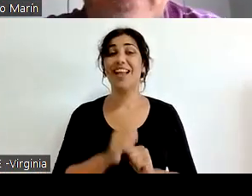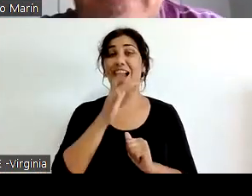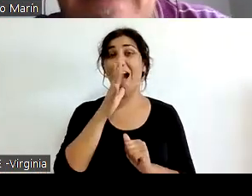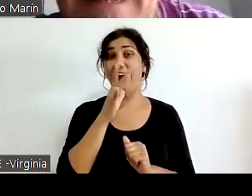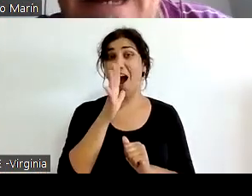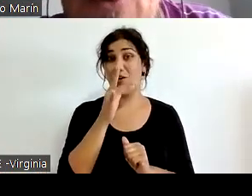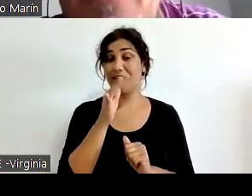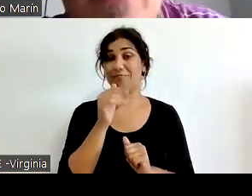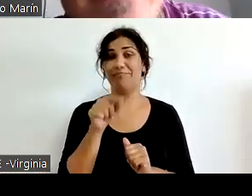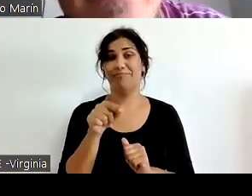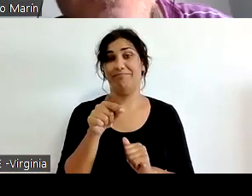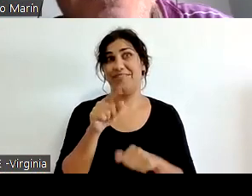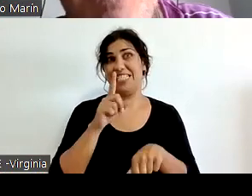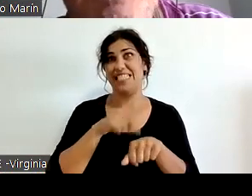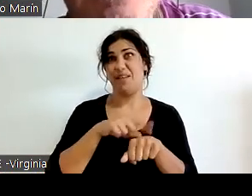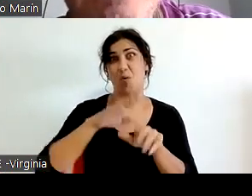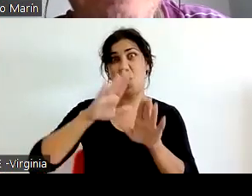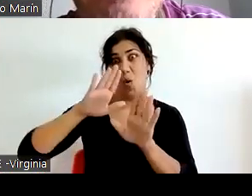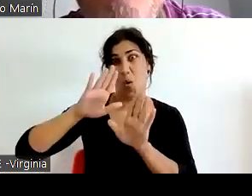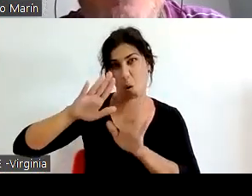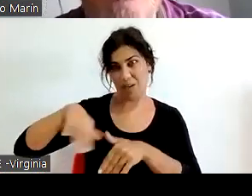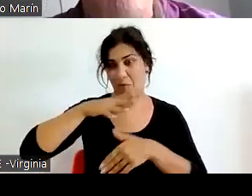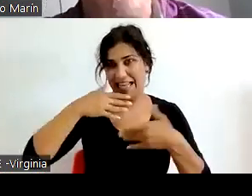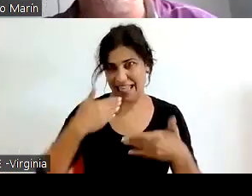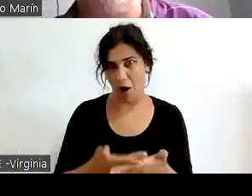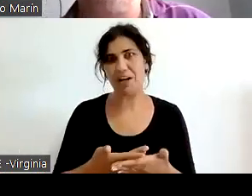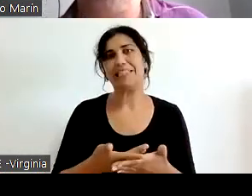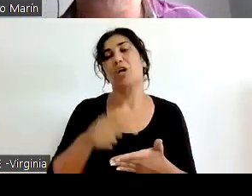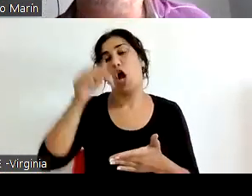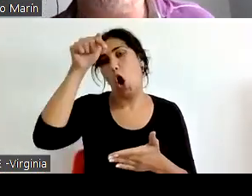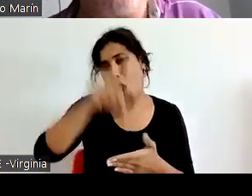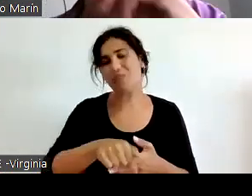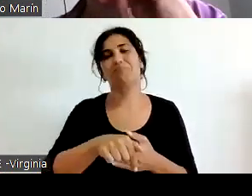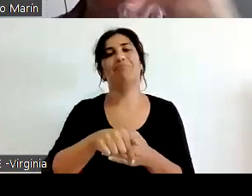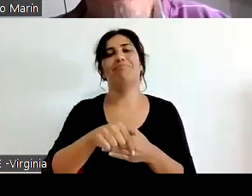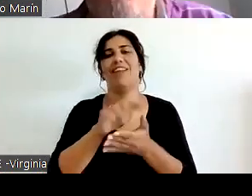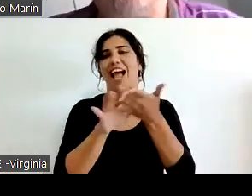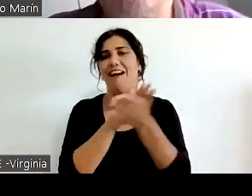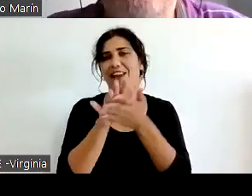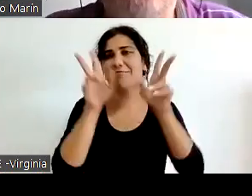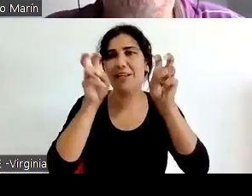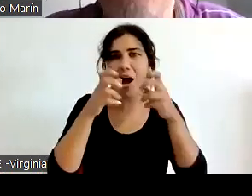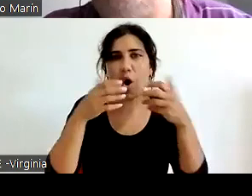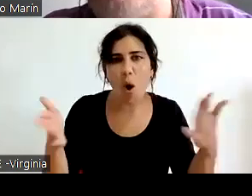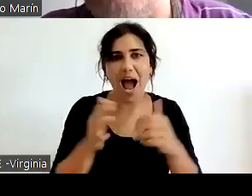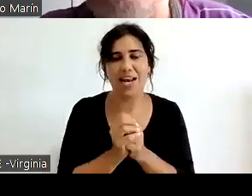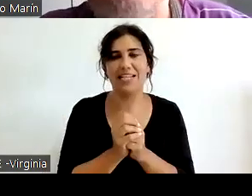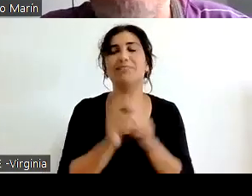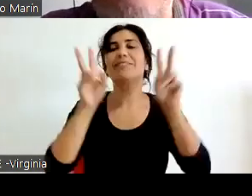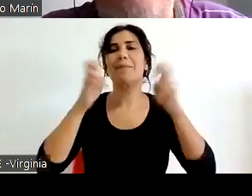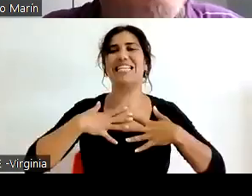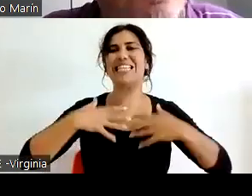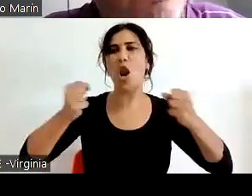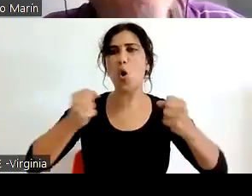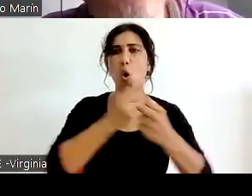hicimos el último. El de hoy vamos a intentar hablar de todo lo que es salud osteomuscular, es decir,